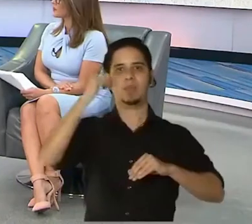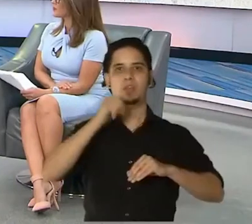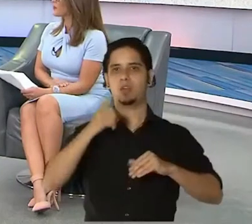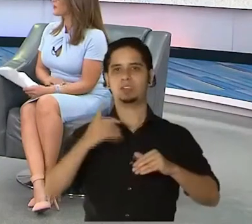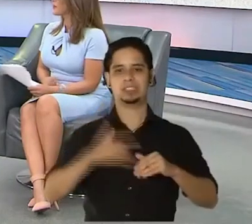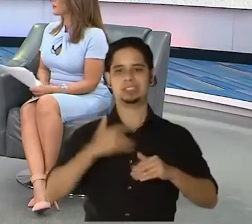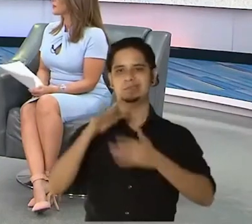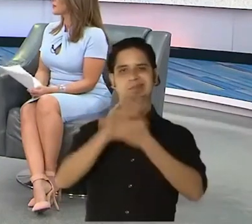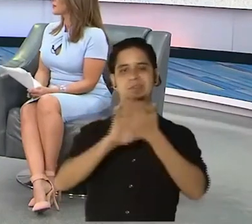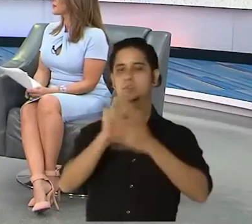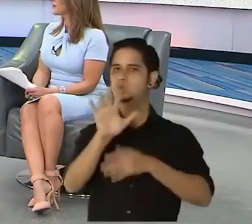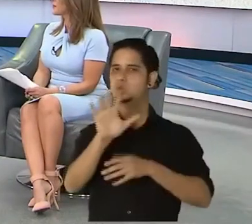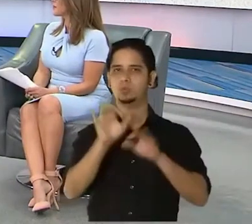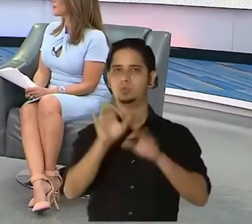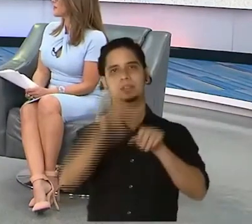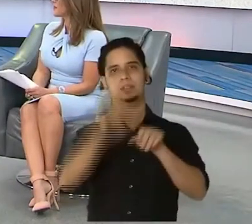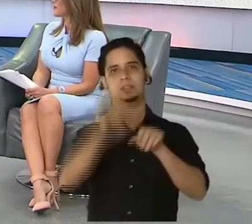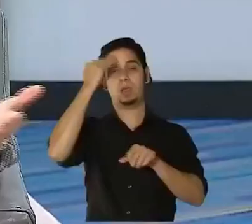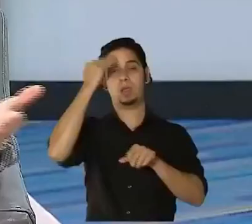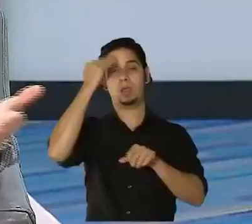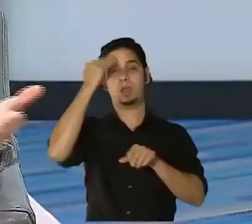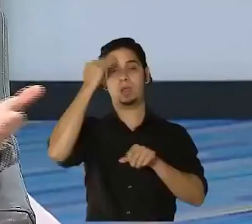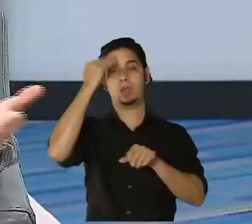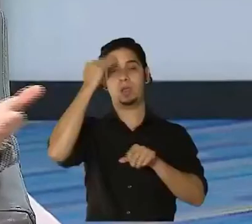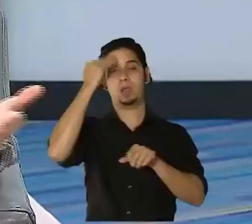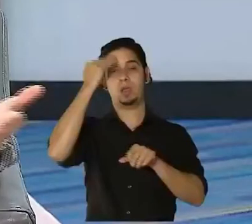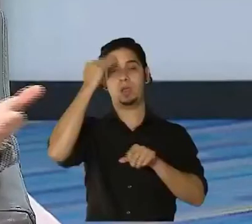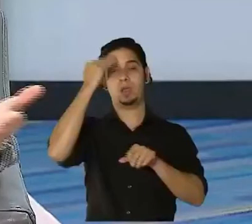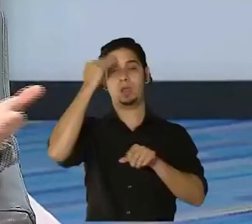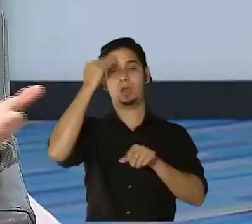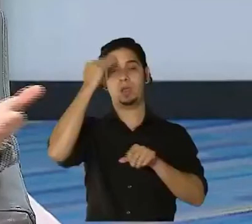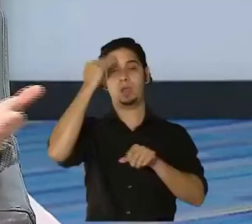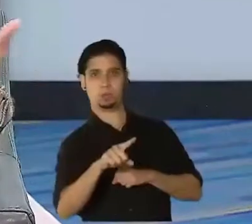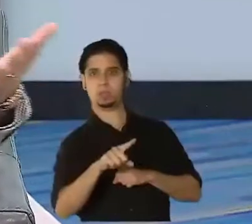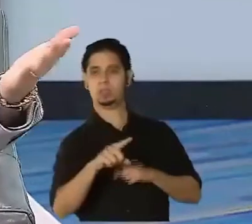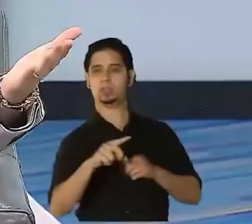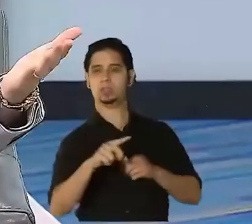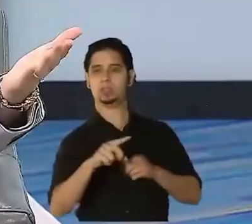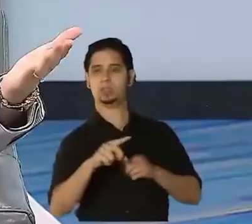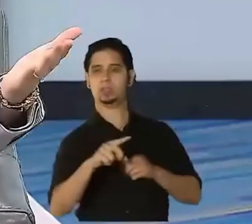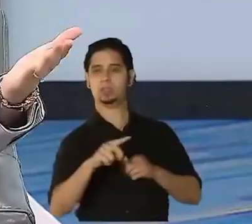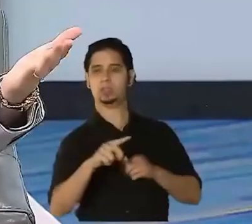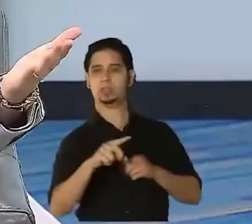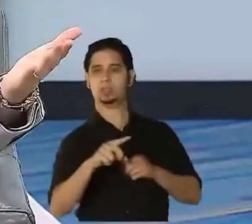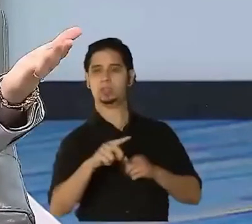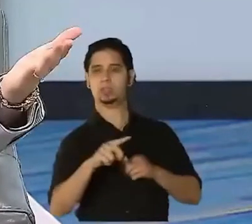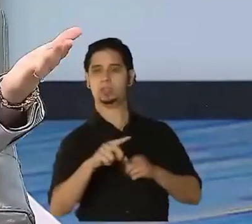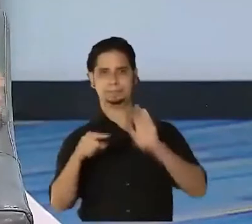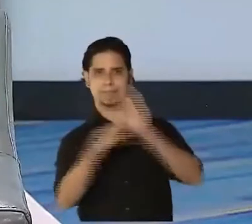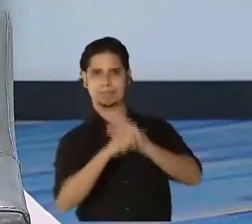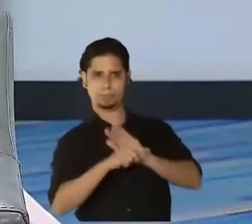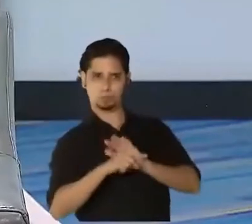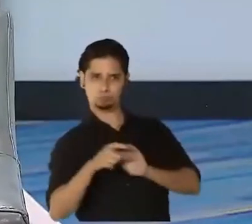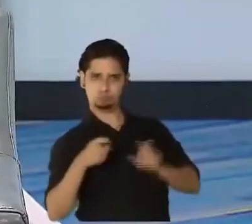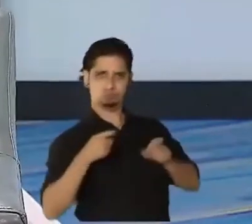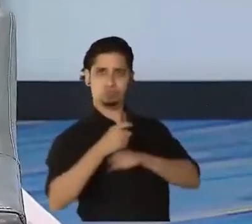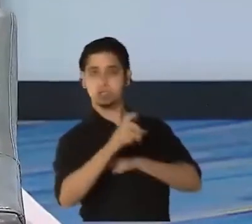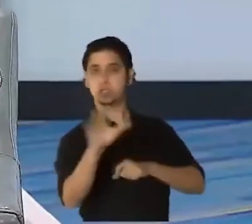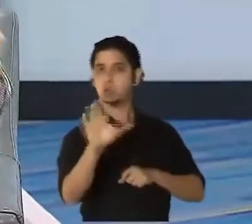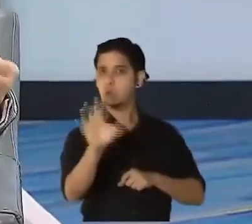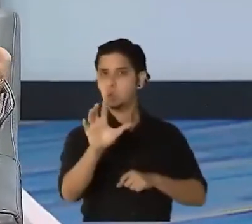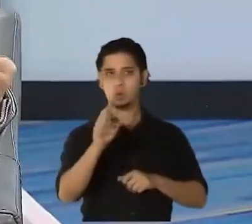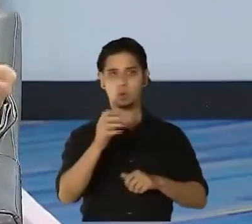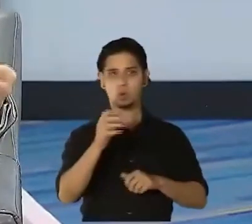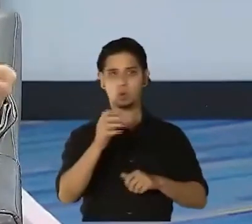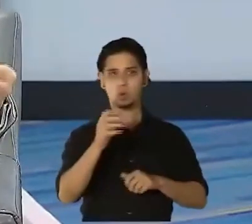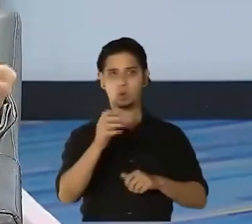una persona lo llama al departamento de salud para hacerle preguntas, no lo está haciendo de mala forma. Al contrario, cada respuesta que dan